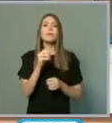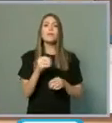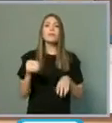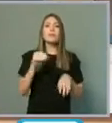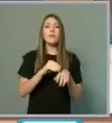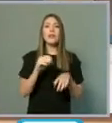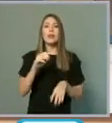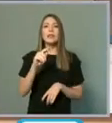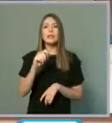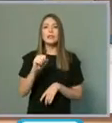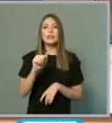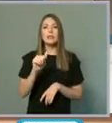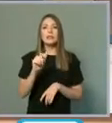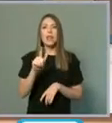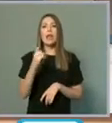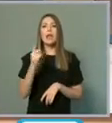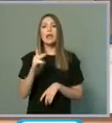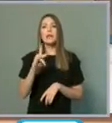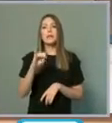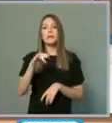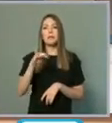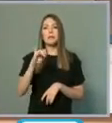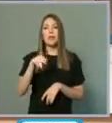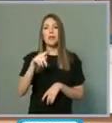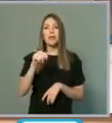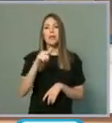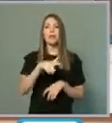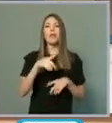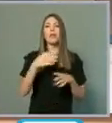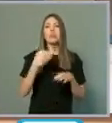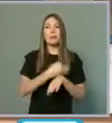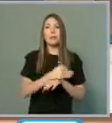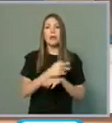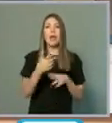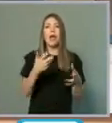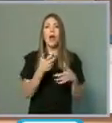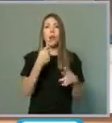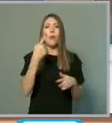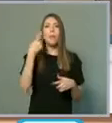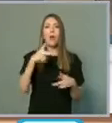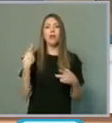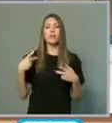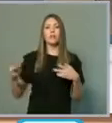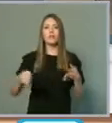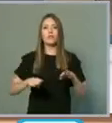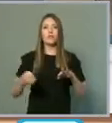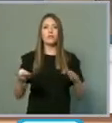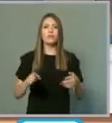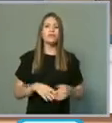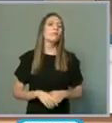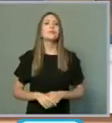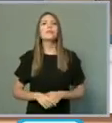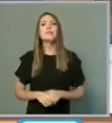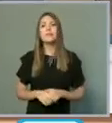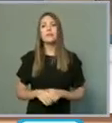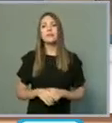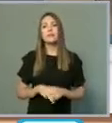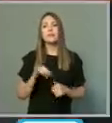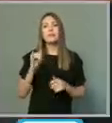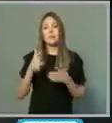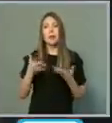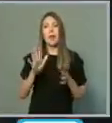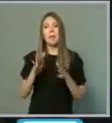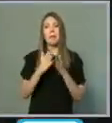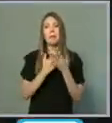todo. Si quieres, vamos formando una, Cintia. Muy Para bien. que a ti te vaya tocando y vayamos armando, ¿no? Me parece muy bien, más o menos del tamaño de la mano.